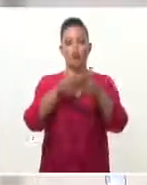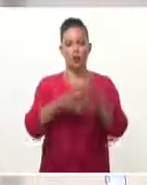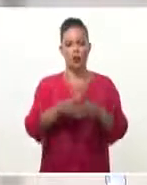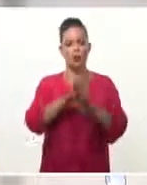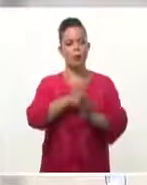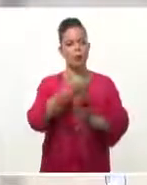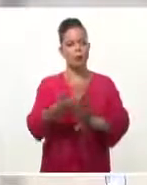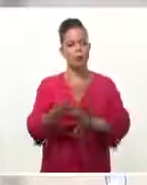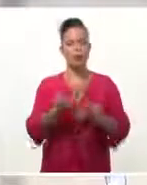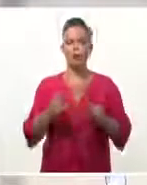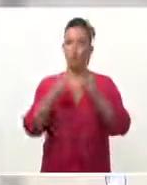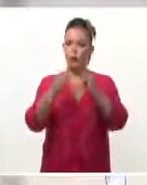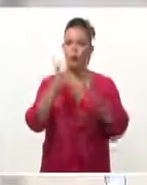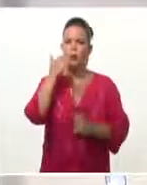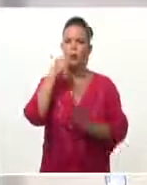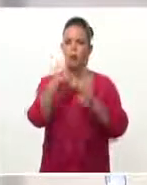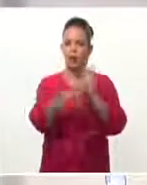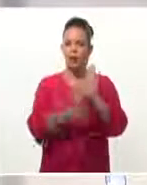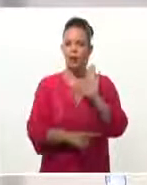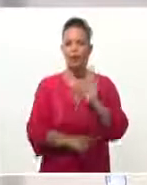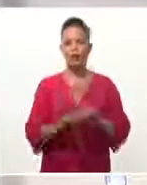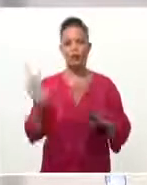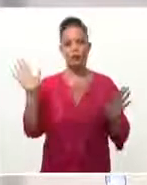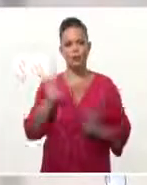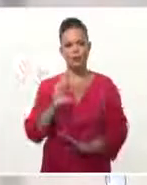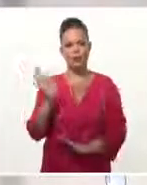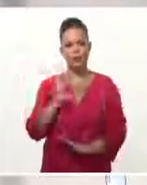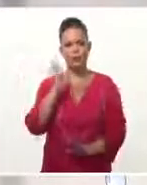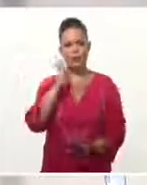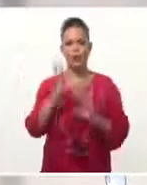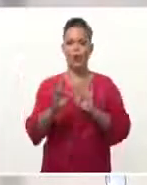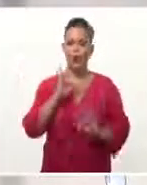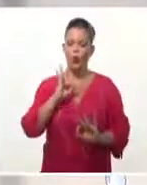informativas tendrá los detalles. Así me despido. Cuídese mucho. Buenas noches.